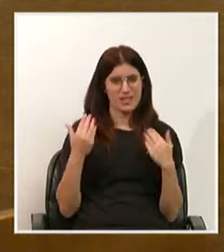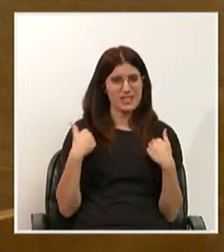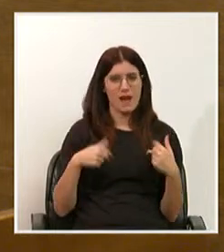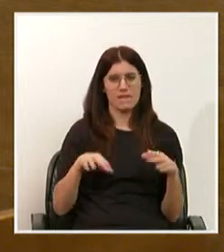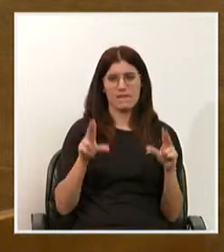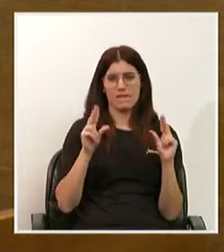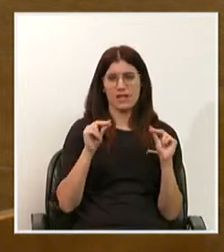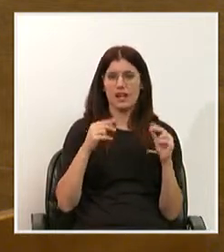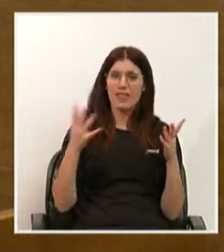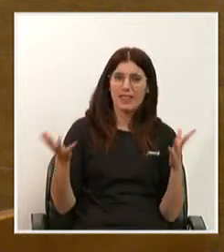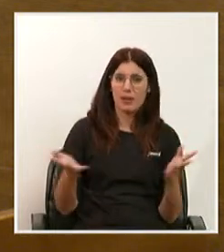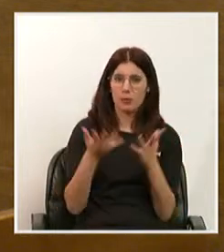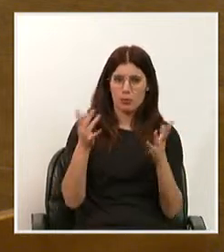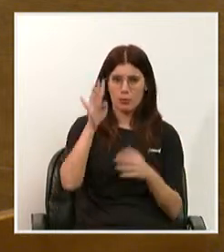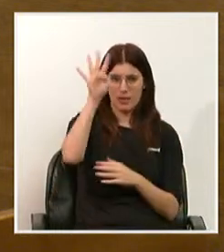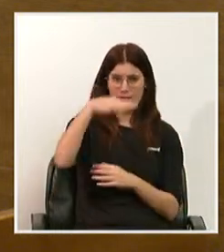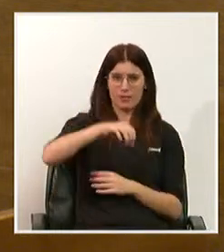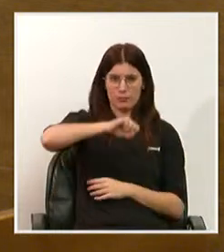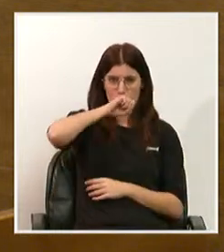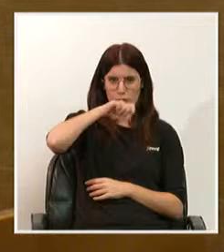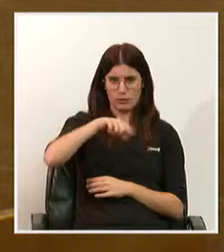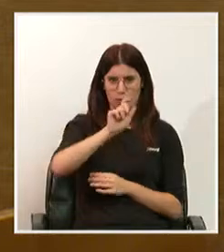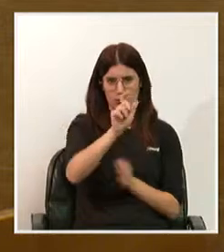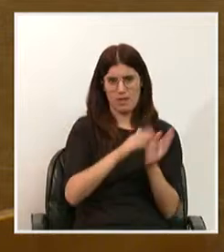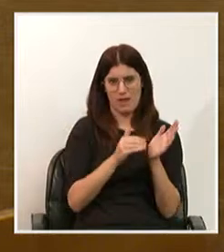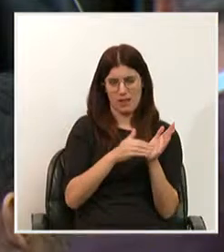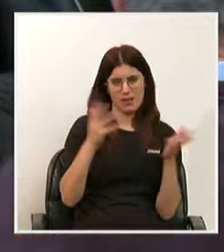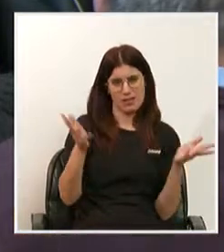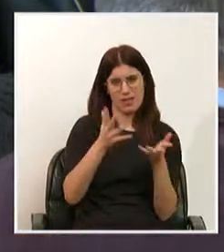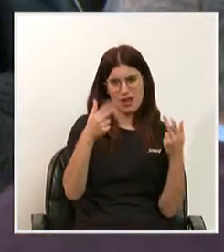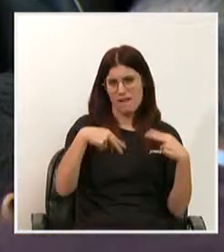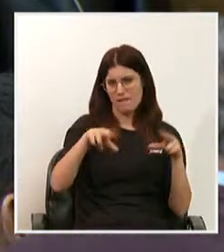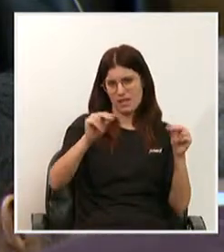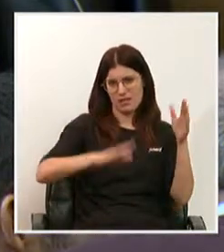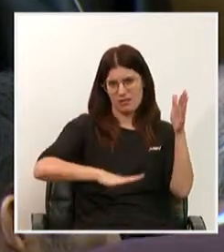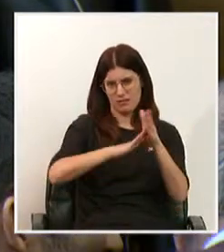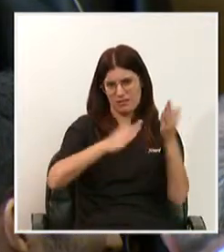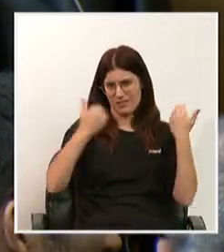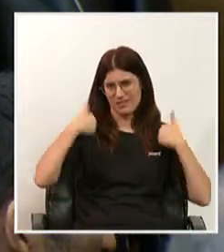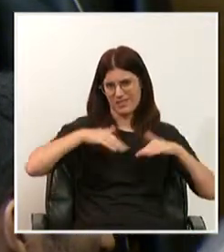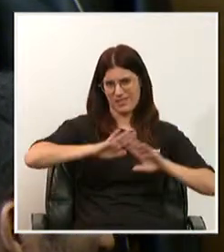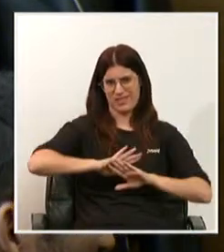efectivamente catalanisme en la comun valenciana